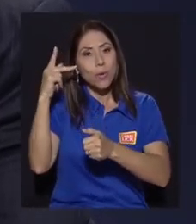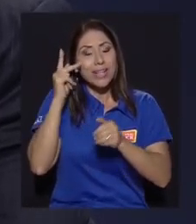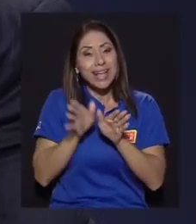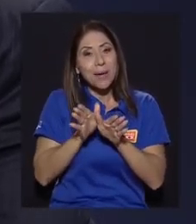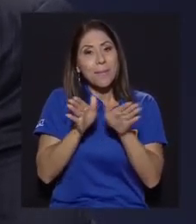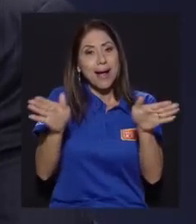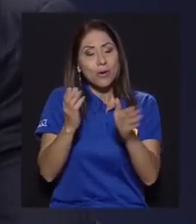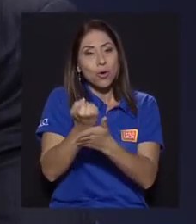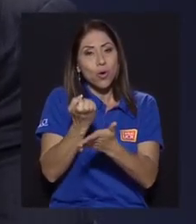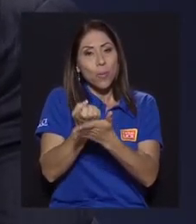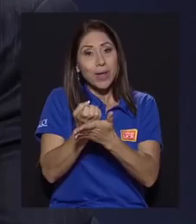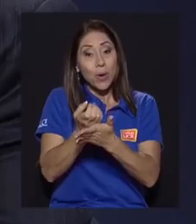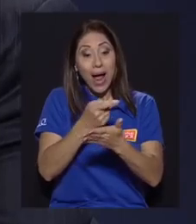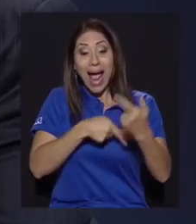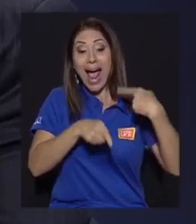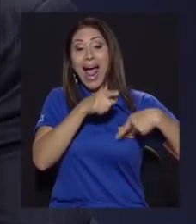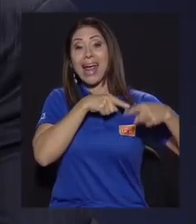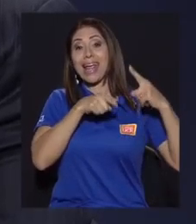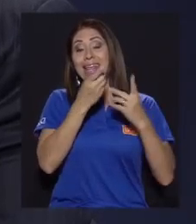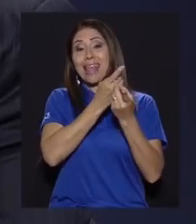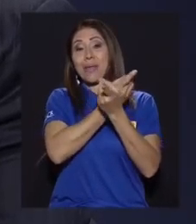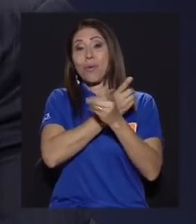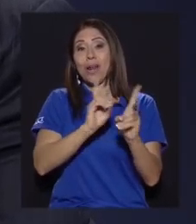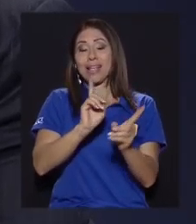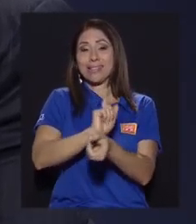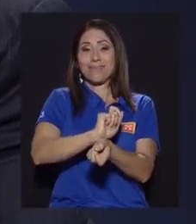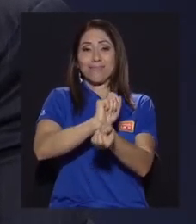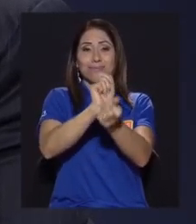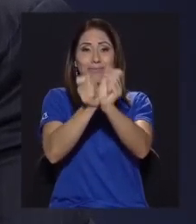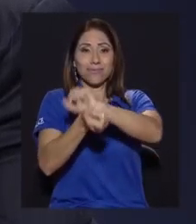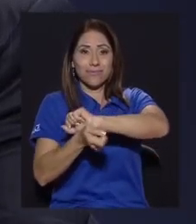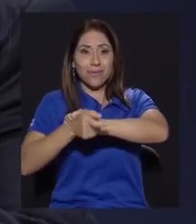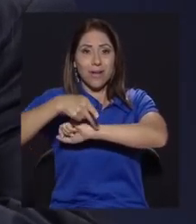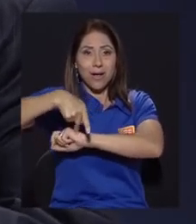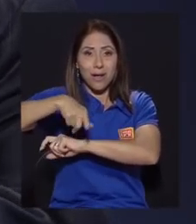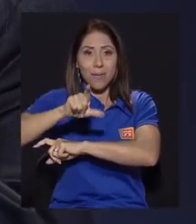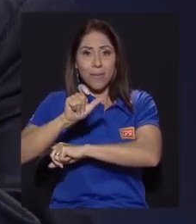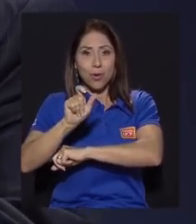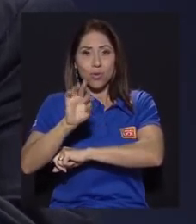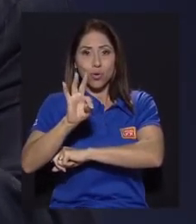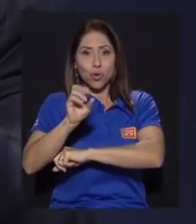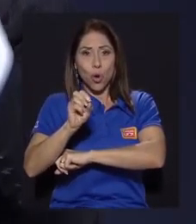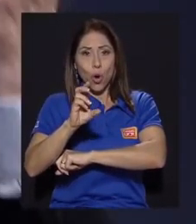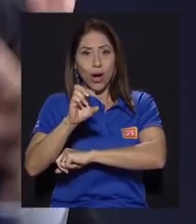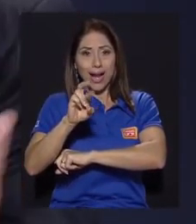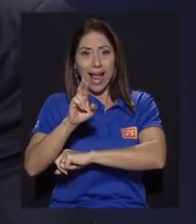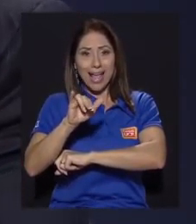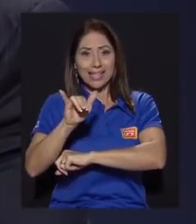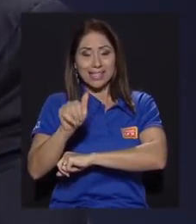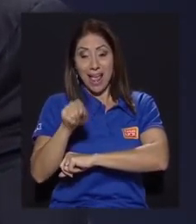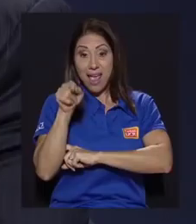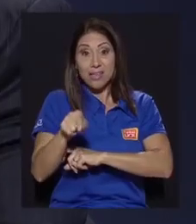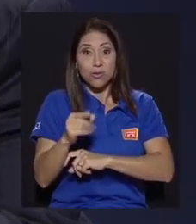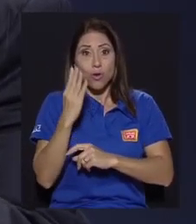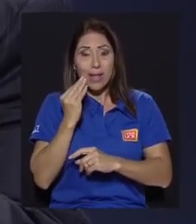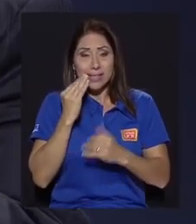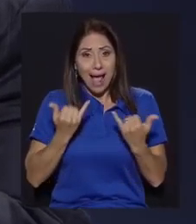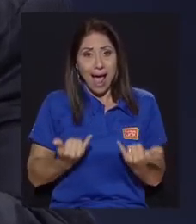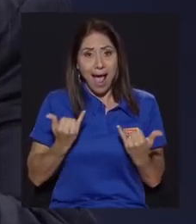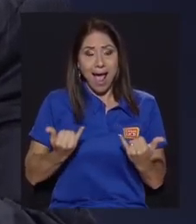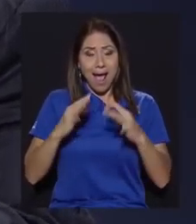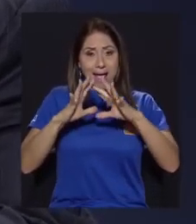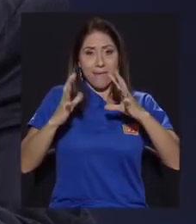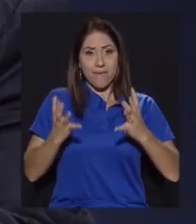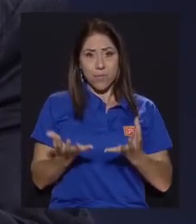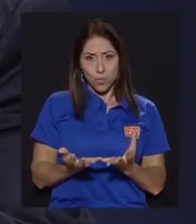democracia parlamentaria en una auténtica plutocracia este es lo que estamos viviendo en el mundo en donde